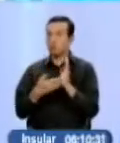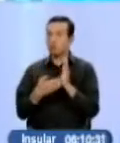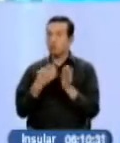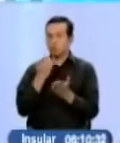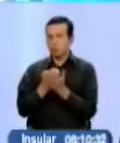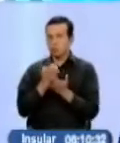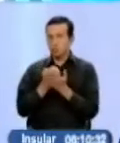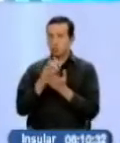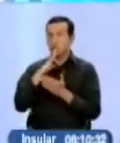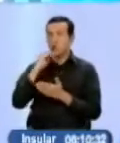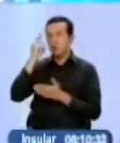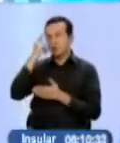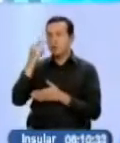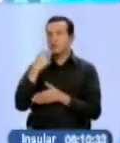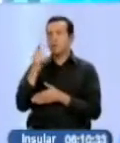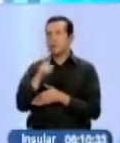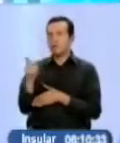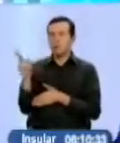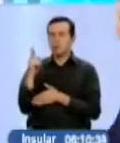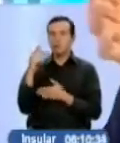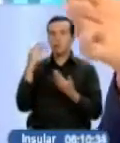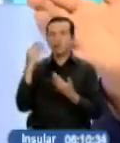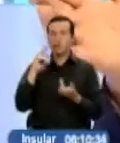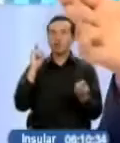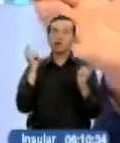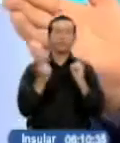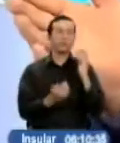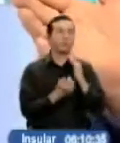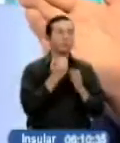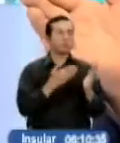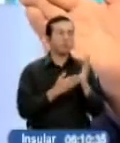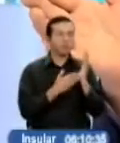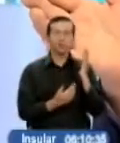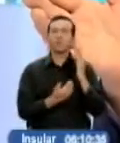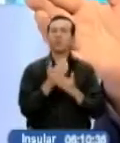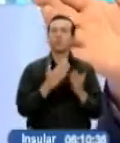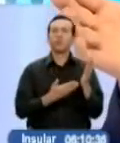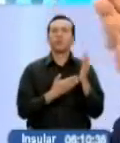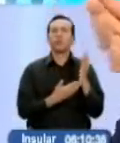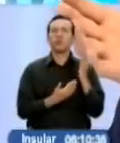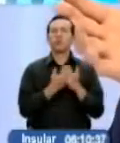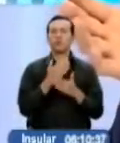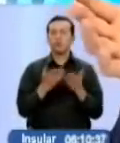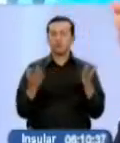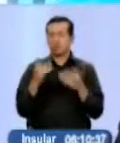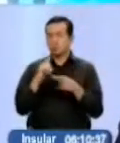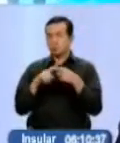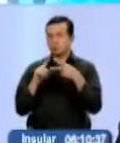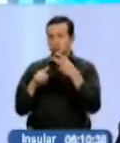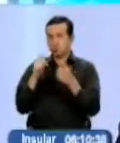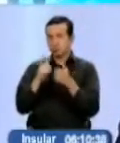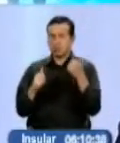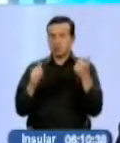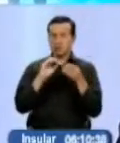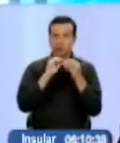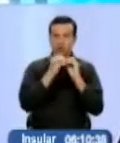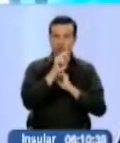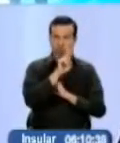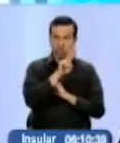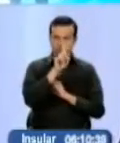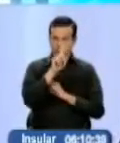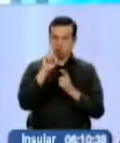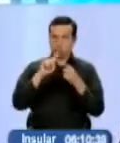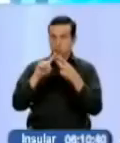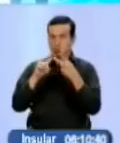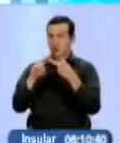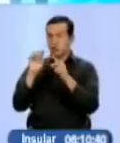económico correísta, como lo llaman, hacia un modelo nuevo. ¿Cuál es ese modelo nuevo? Al menos de las 2 candidaturas, Creo, y Partido Social Cristiano